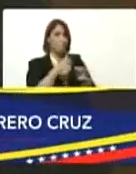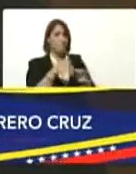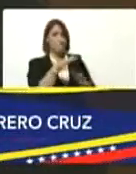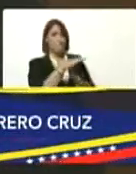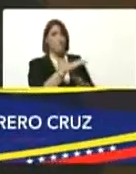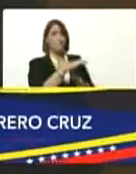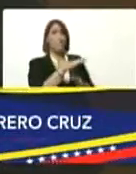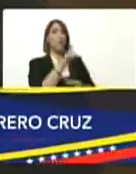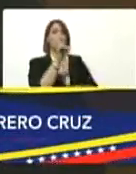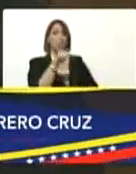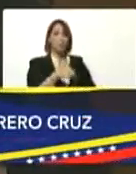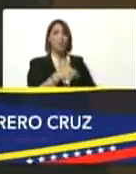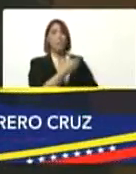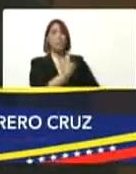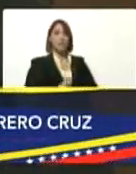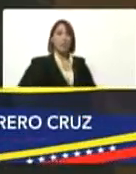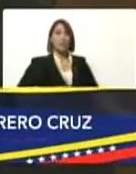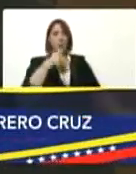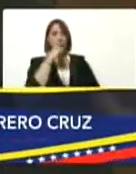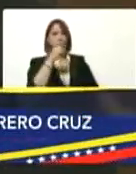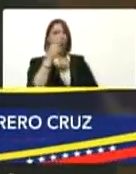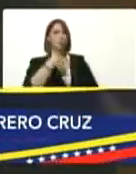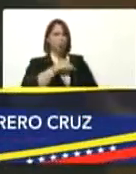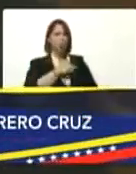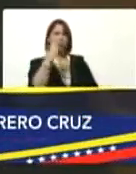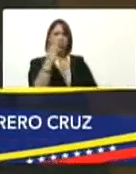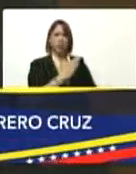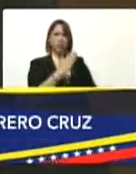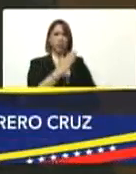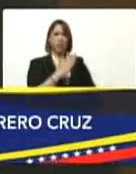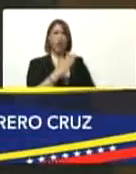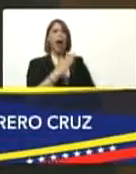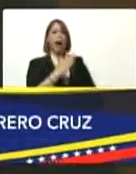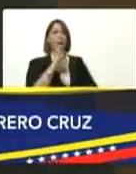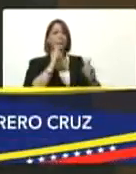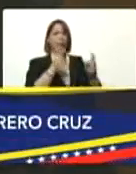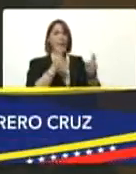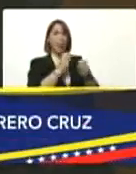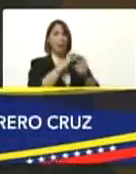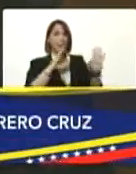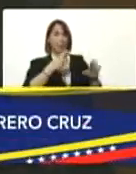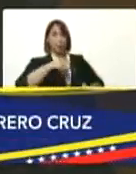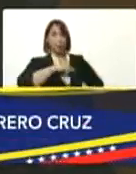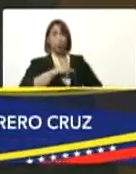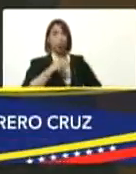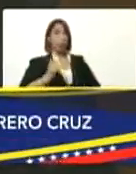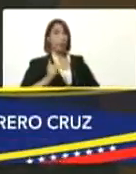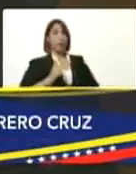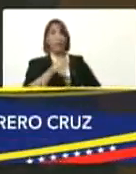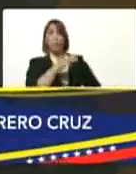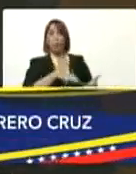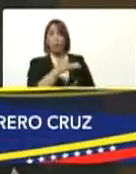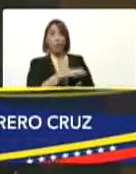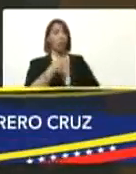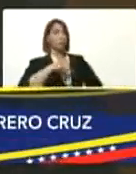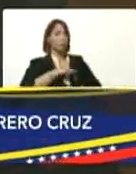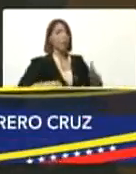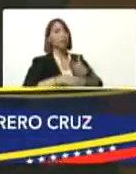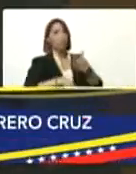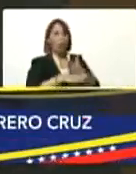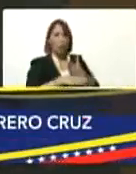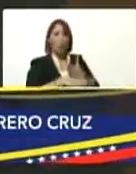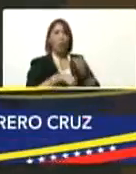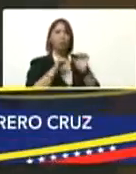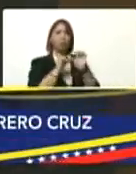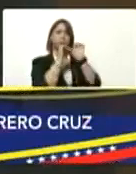sí hemos traído un concepto muy claro, que nosotros en cualquier circunstancia vamos a continuar